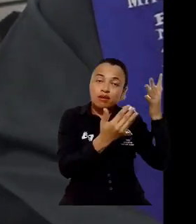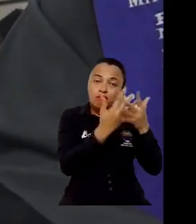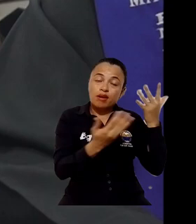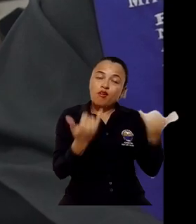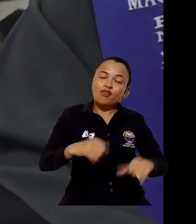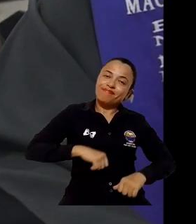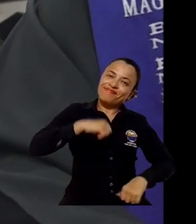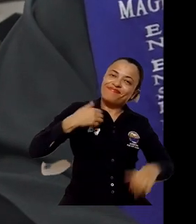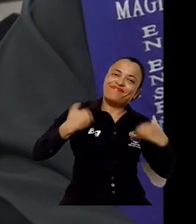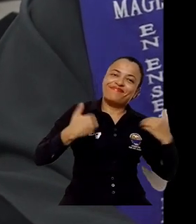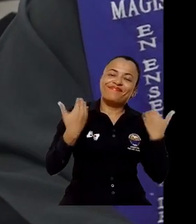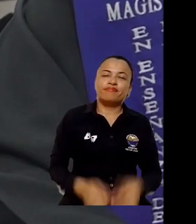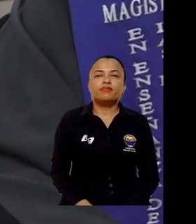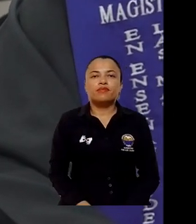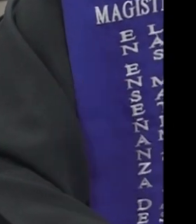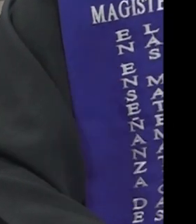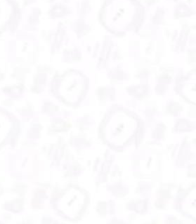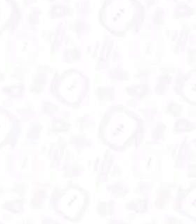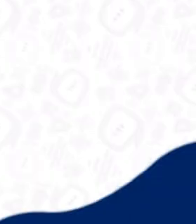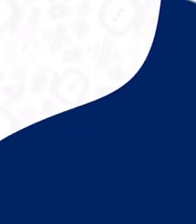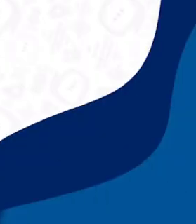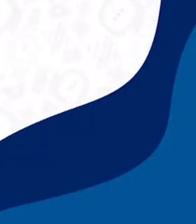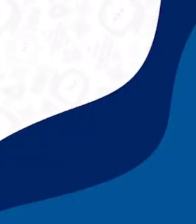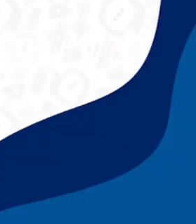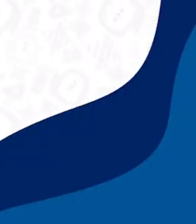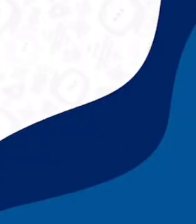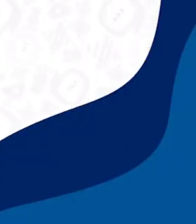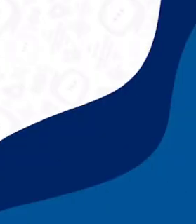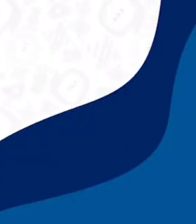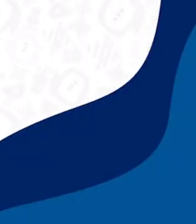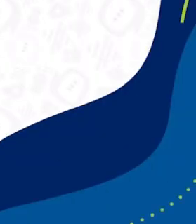de las matemáticas y hoy celebran con orgullo.